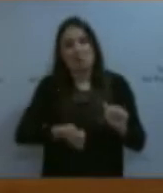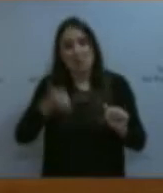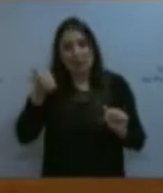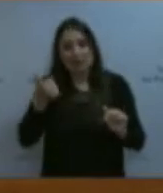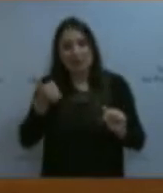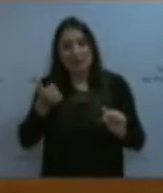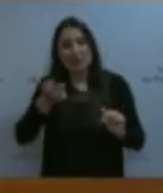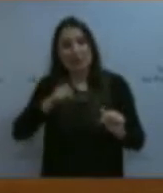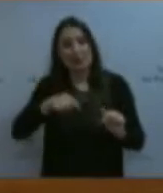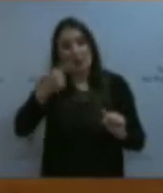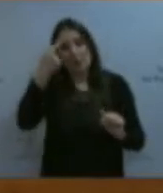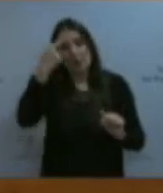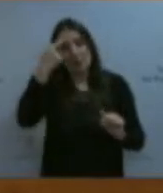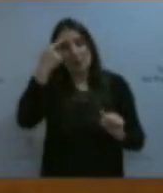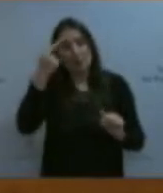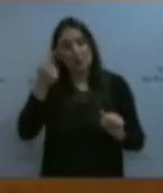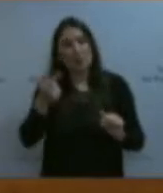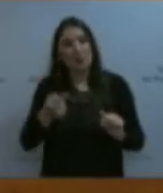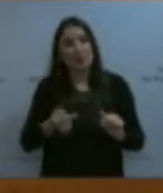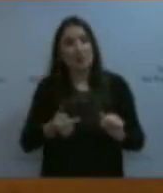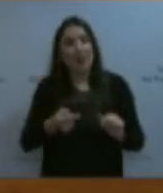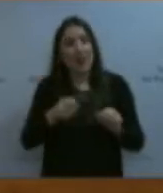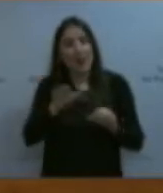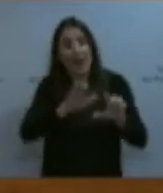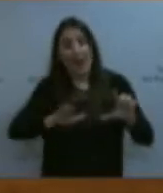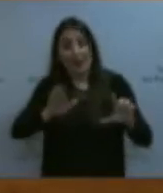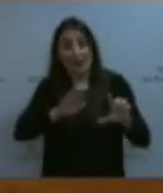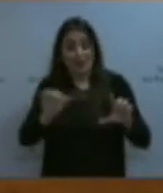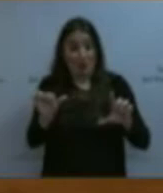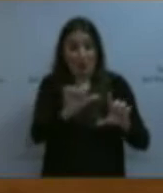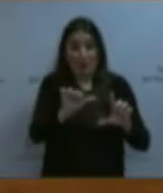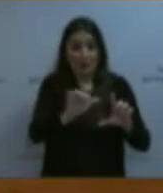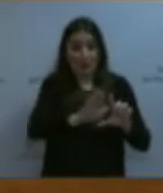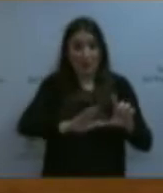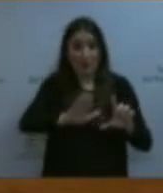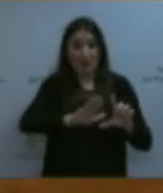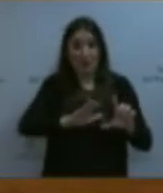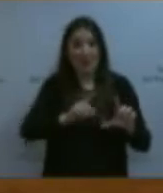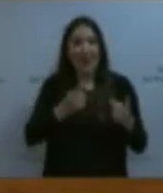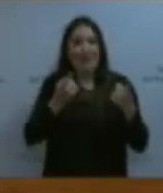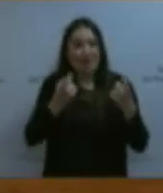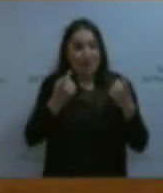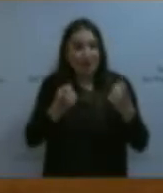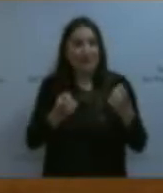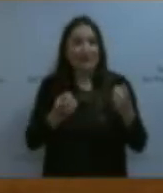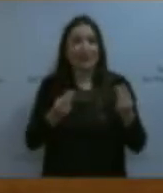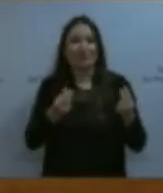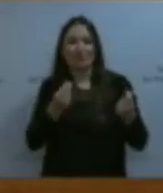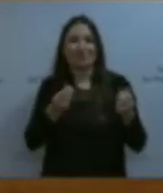nos acordamos de que en esas dos áreas del occidente falta algo que podría